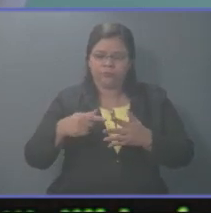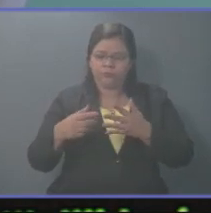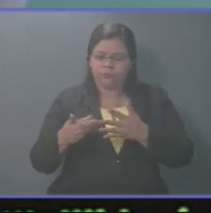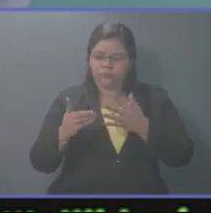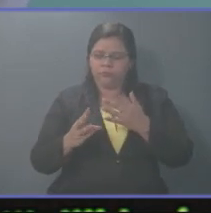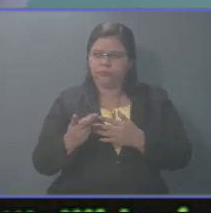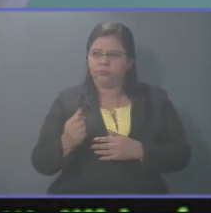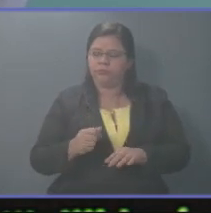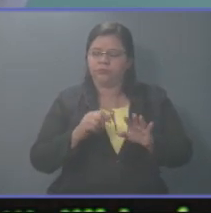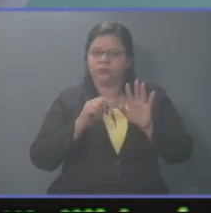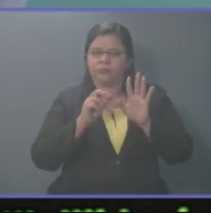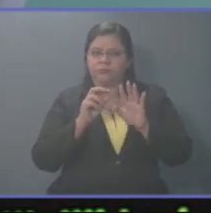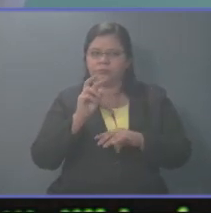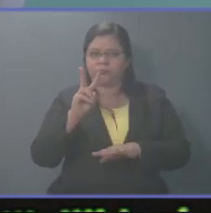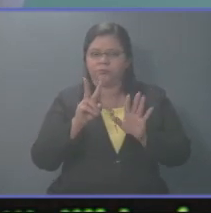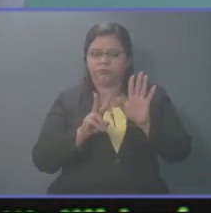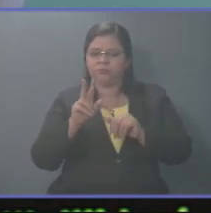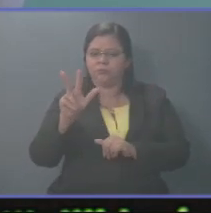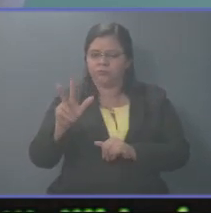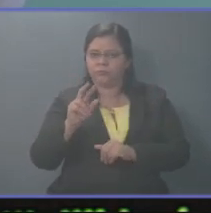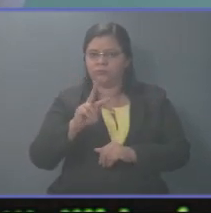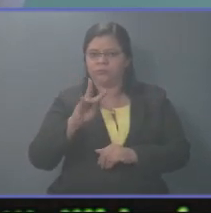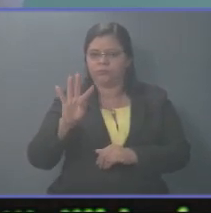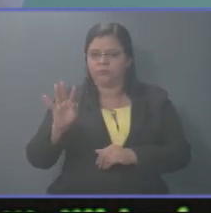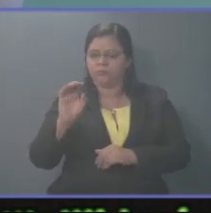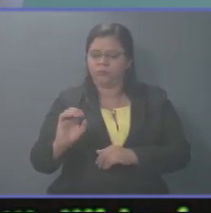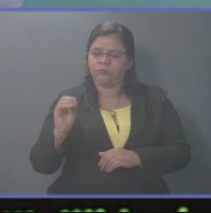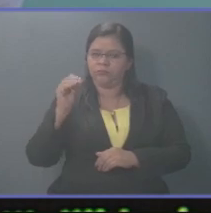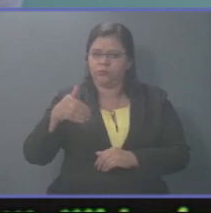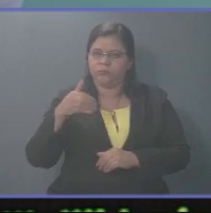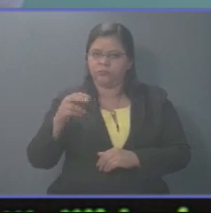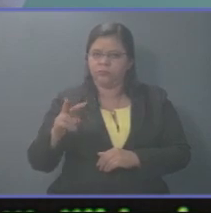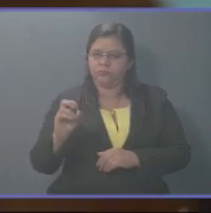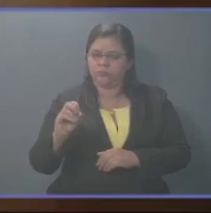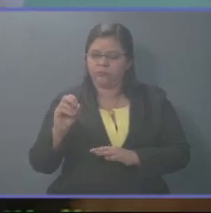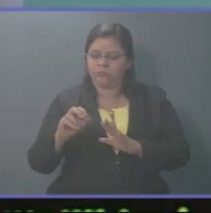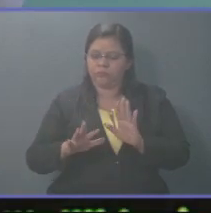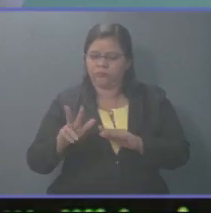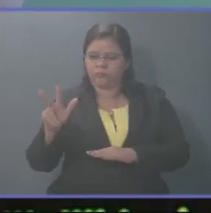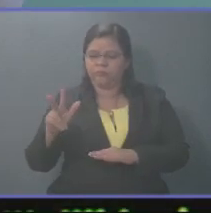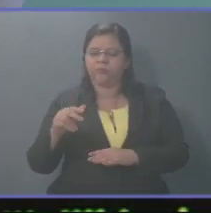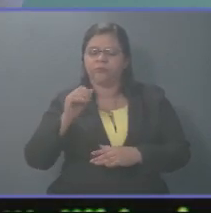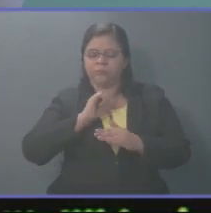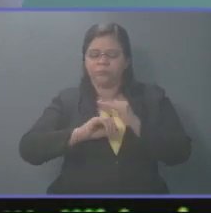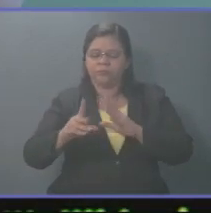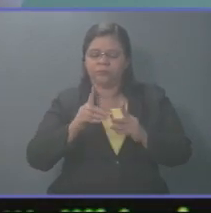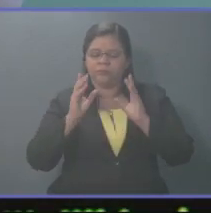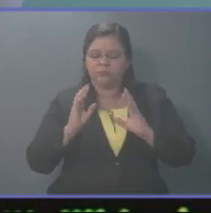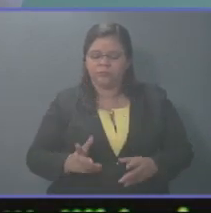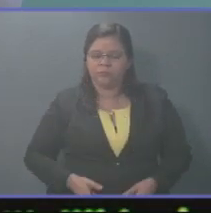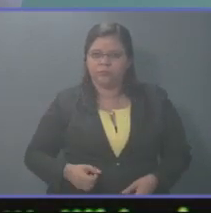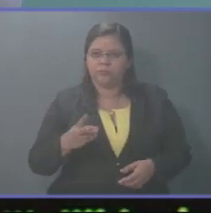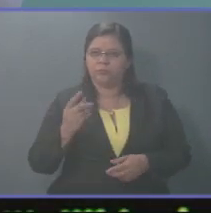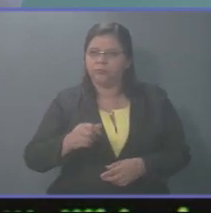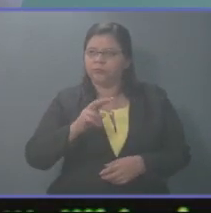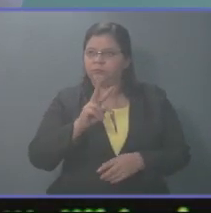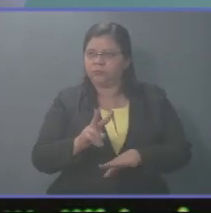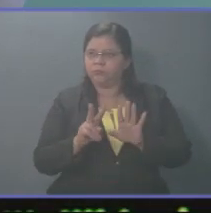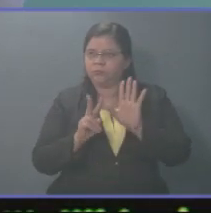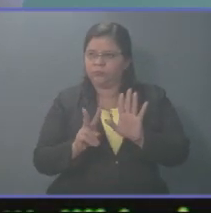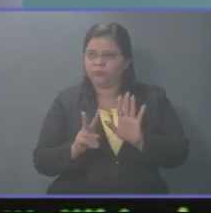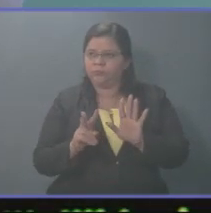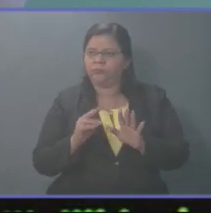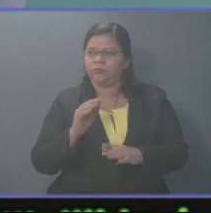número 273 de fecha 24 de enero de 2013, publicado en el Diario Oficial número 27,